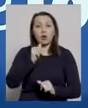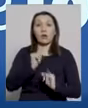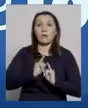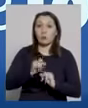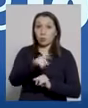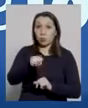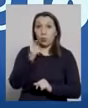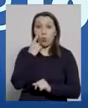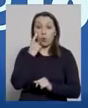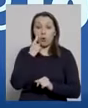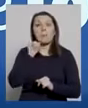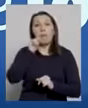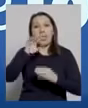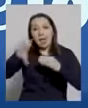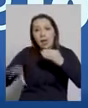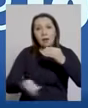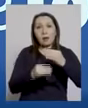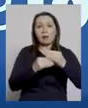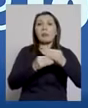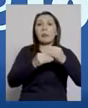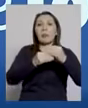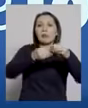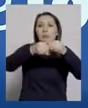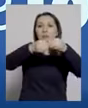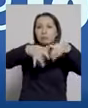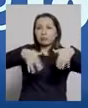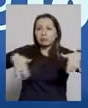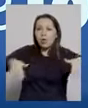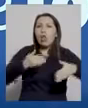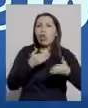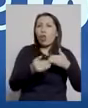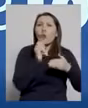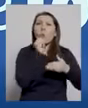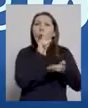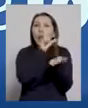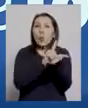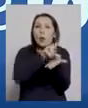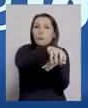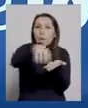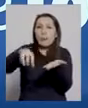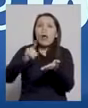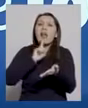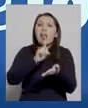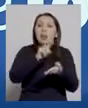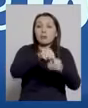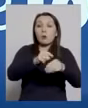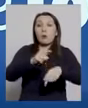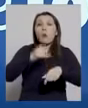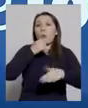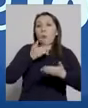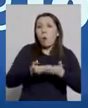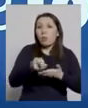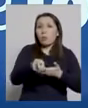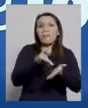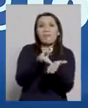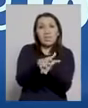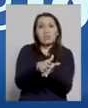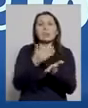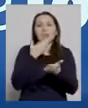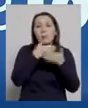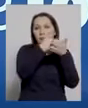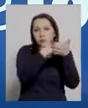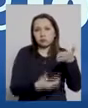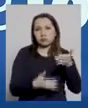reporta, que ustedes conocen, y la desagregación, es decir, el detalle del lugar y del tiempo donde ocurrieron, van a aparecer en el